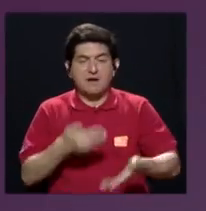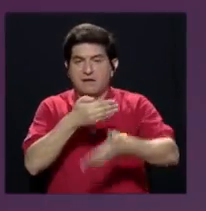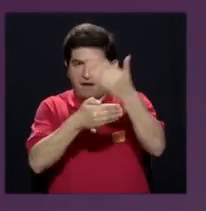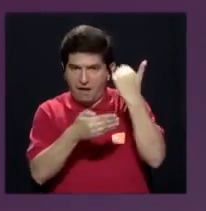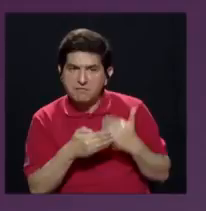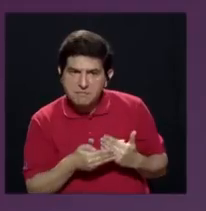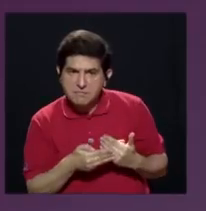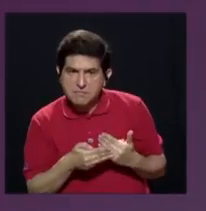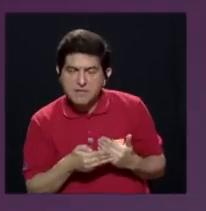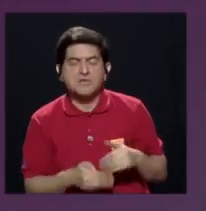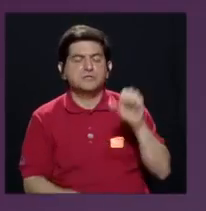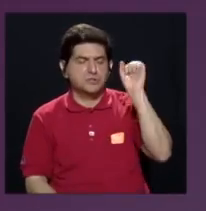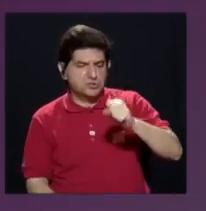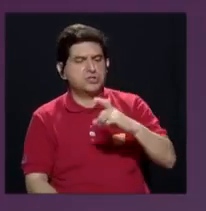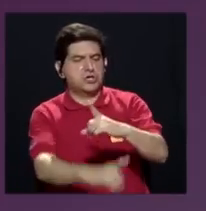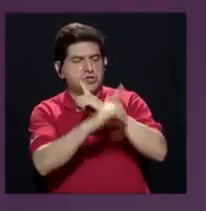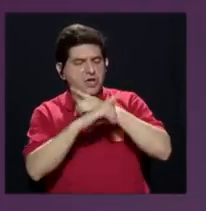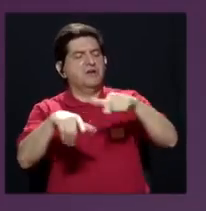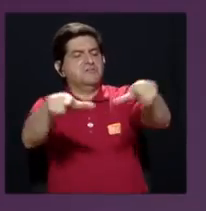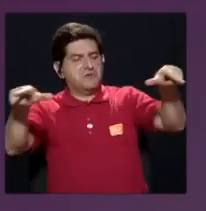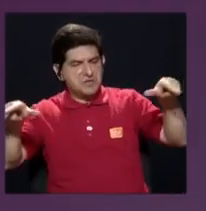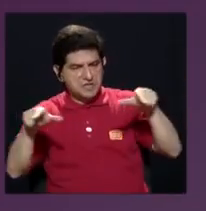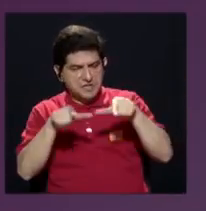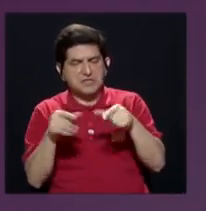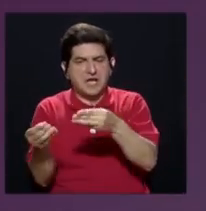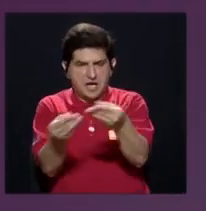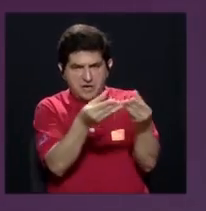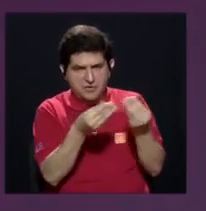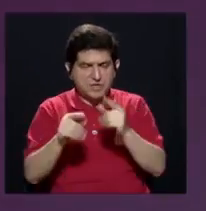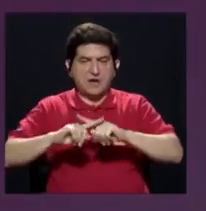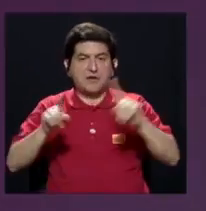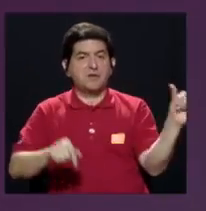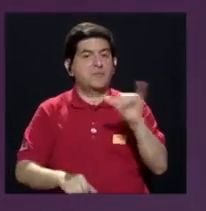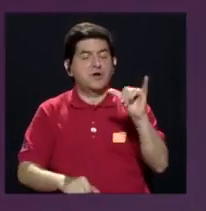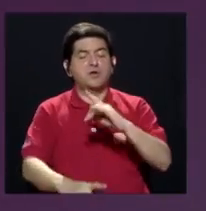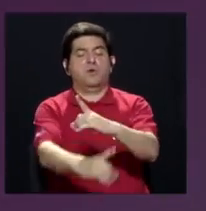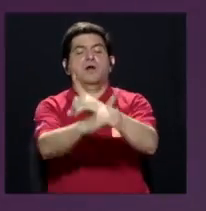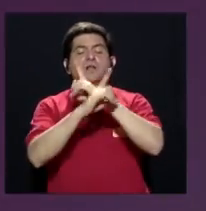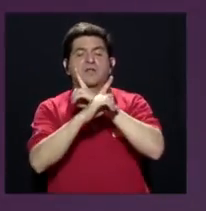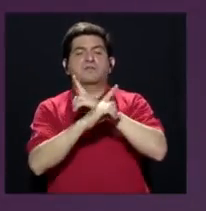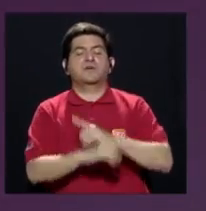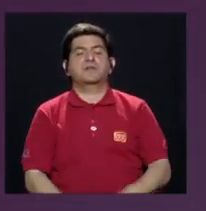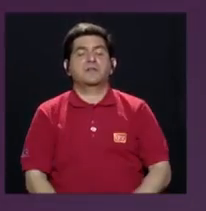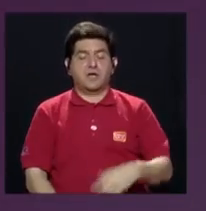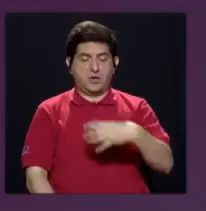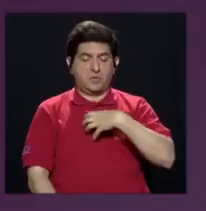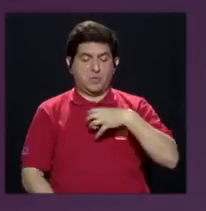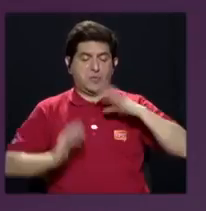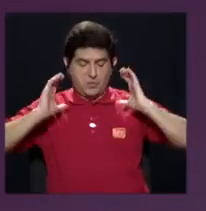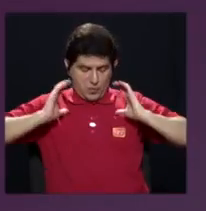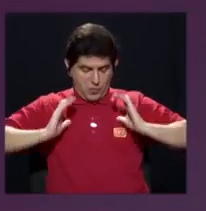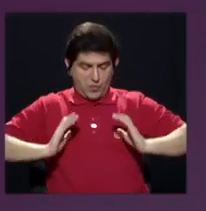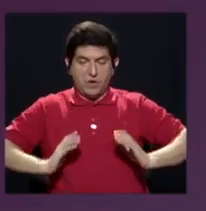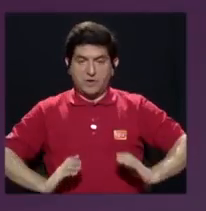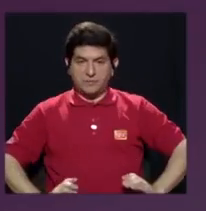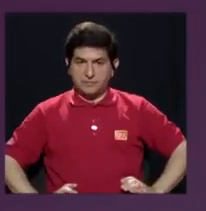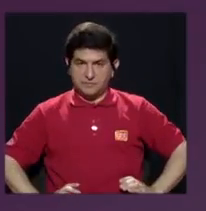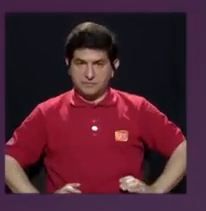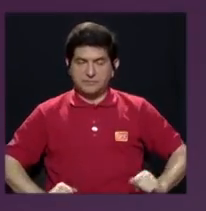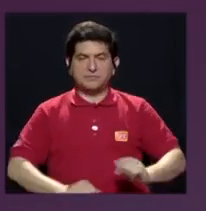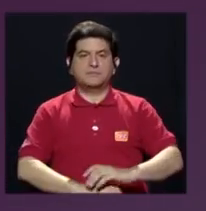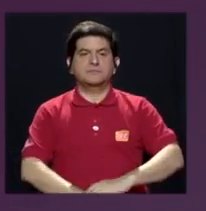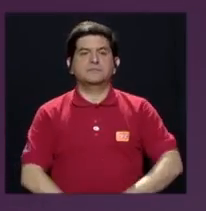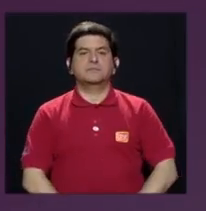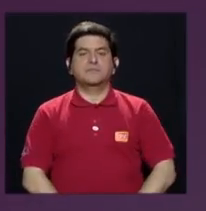que si vamos a defender el territorio tierra pero también tenemos que defender nuestro territorio cuerpo eh